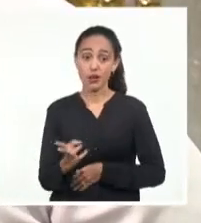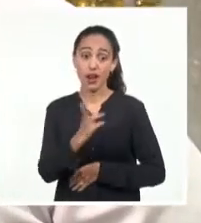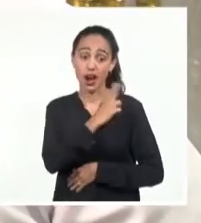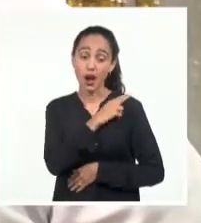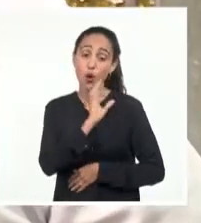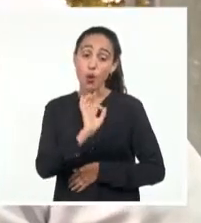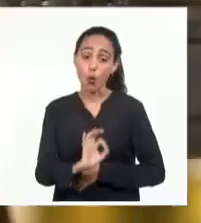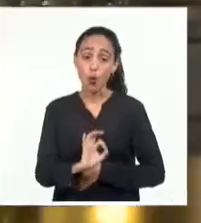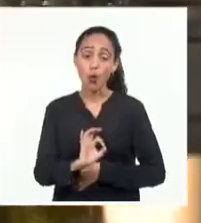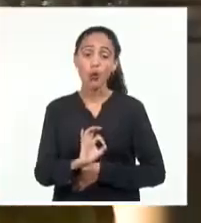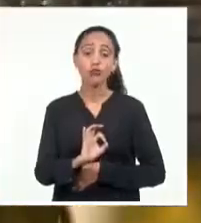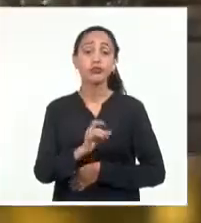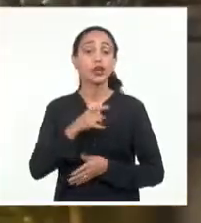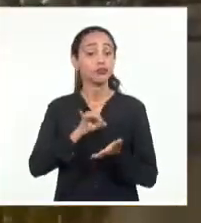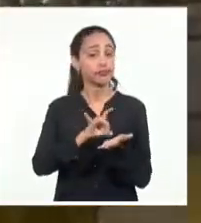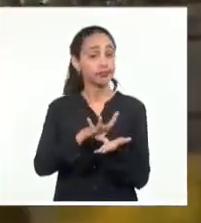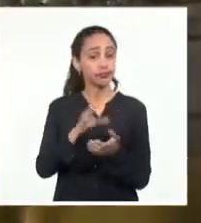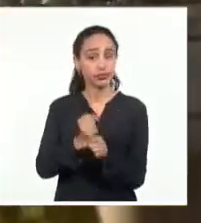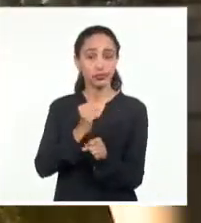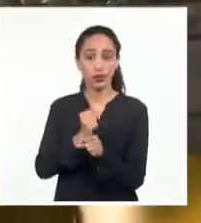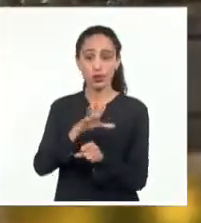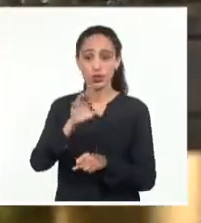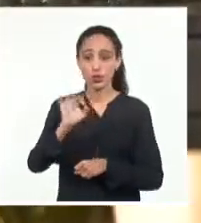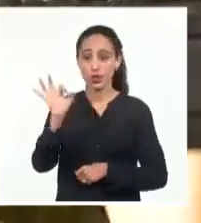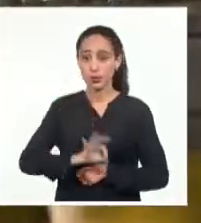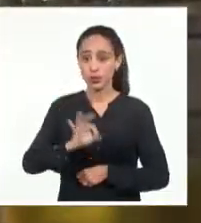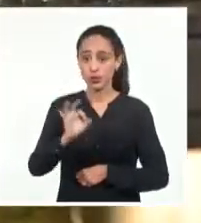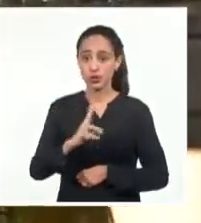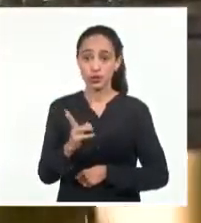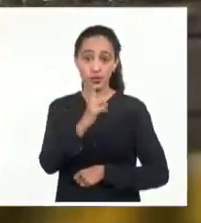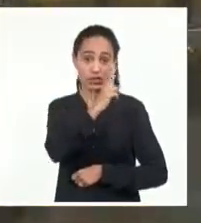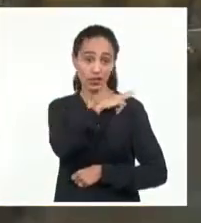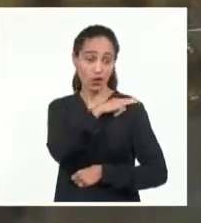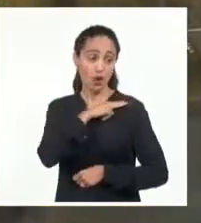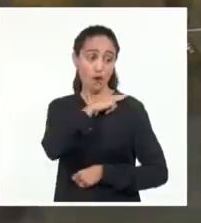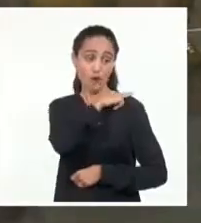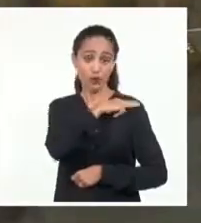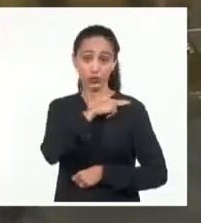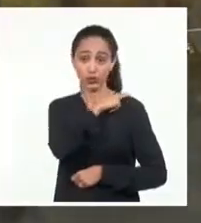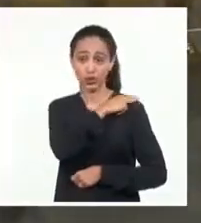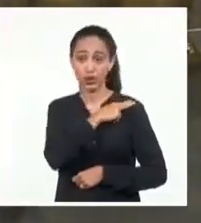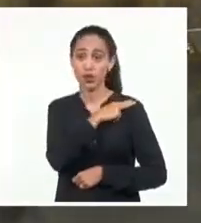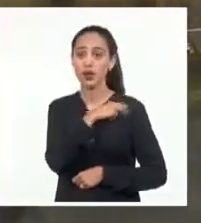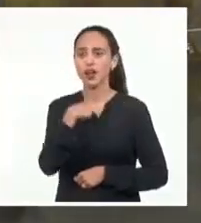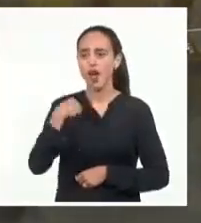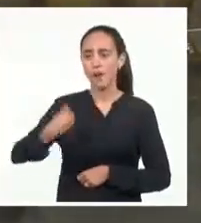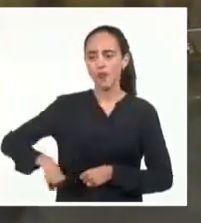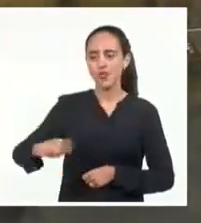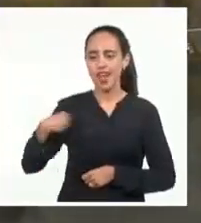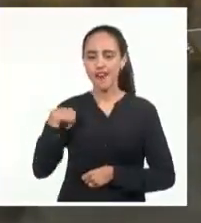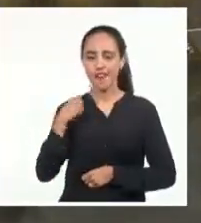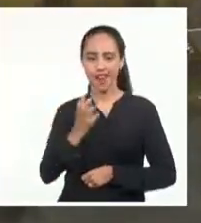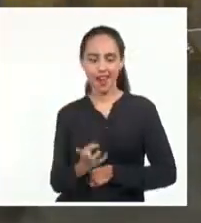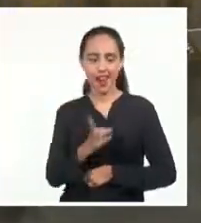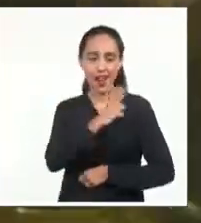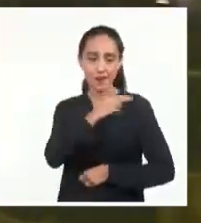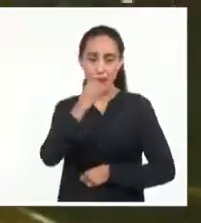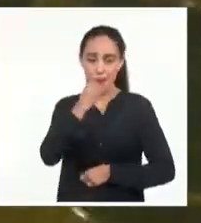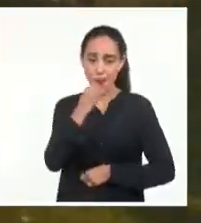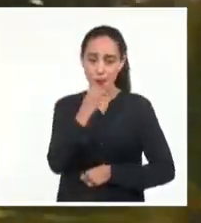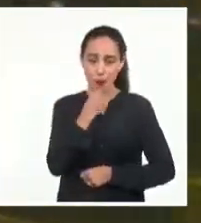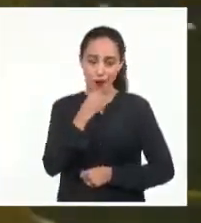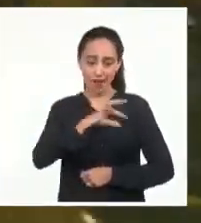empresa. Casi 50% directivos y funcionarios que de alguna manera se aprovechaban para no